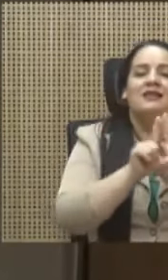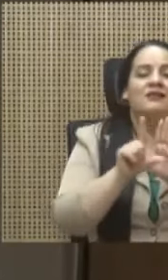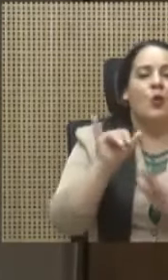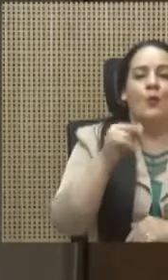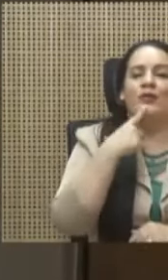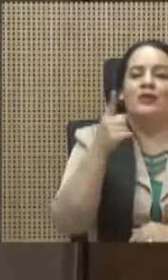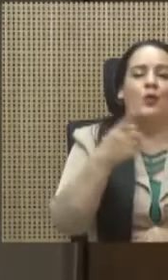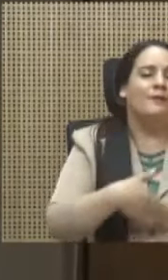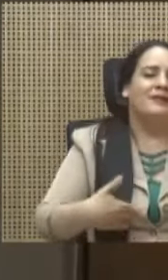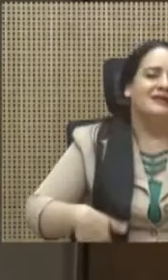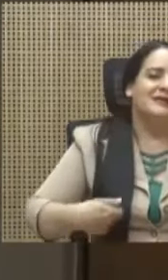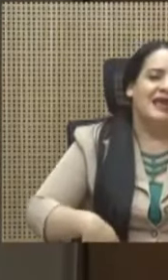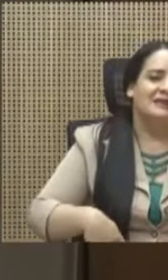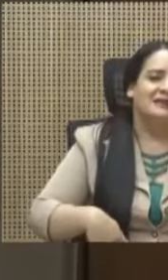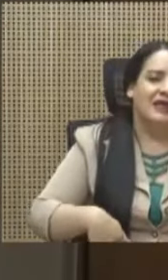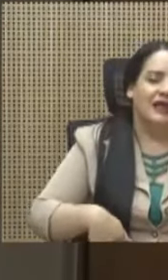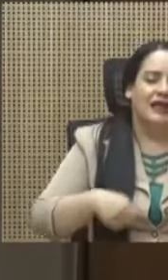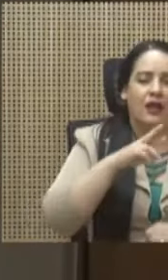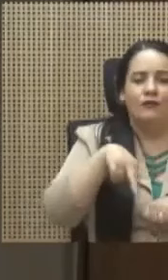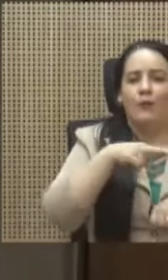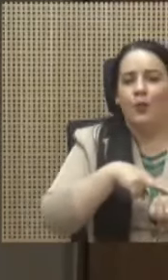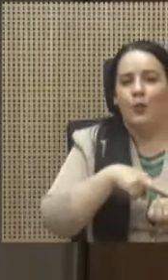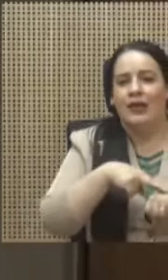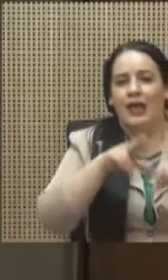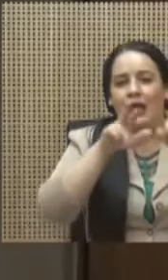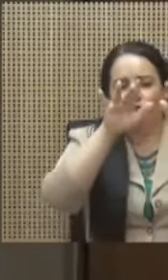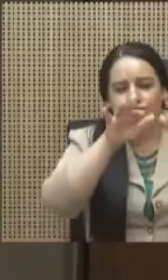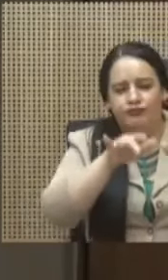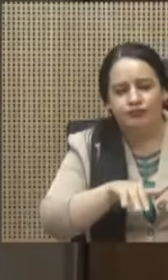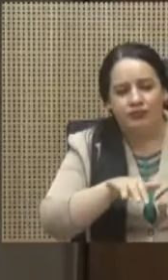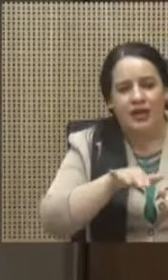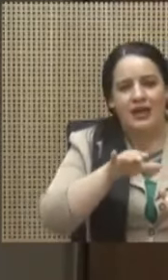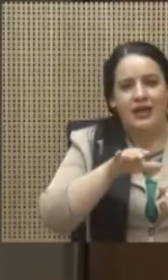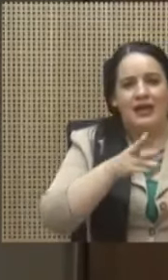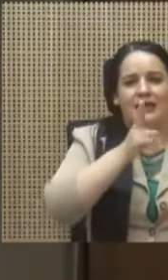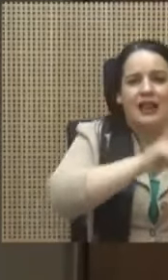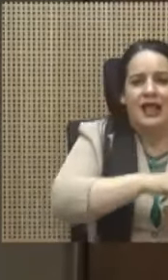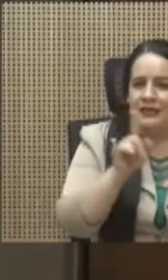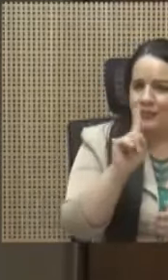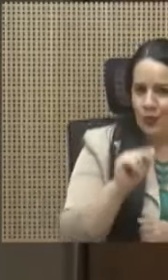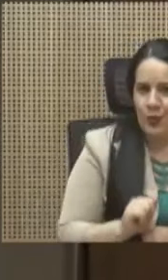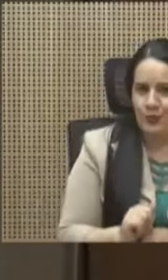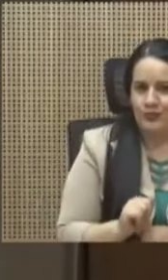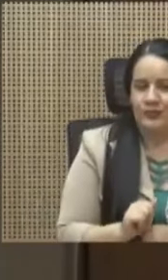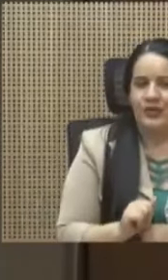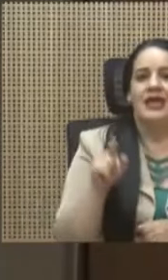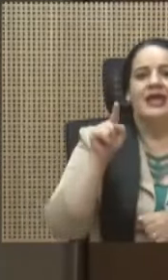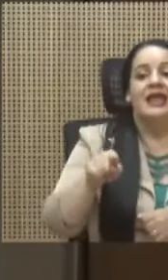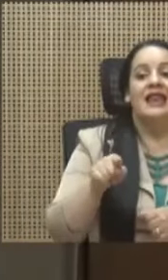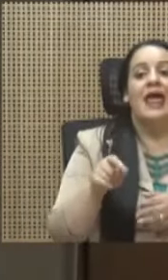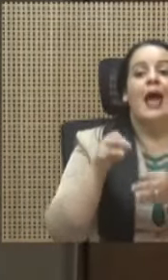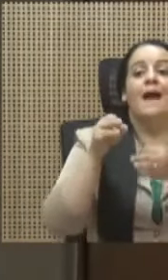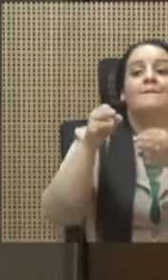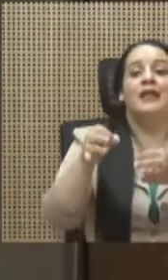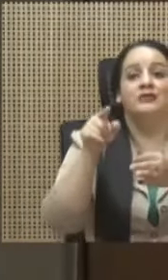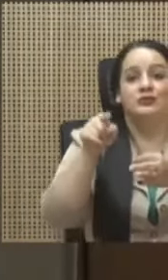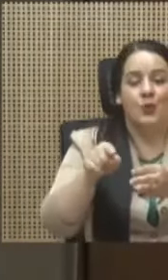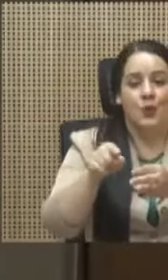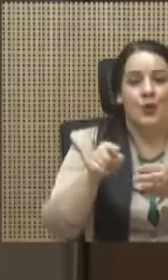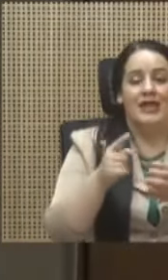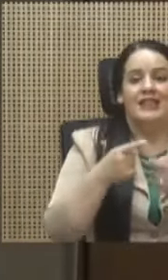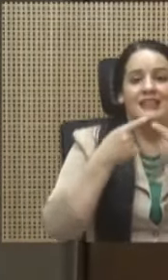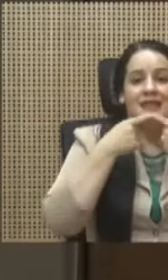elaboración del Cartel o no la ilegalidad estuvo en la ampliación del decreto de emergencia que se hizo